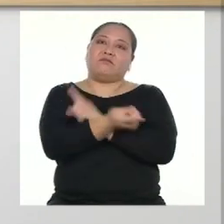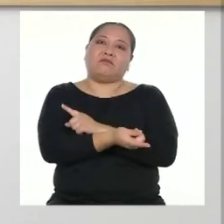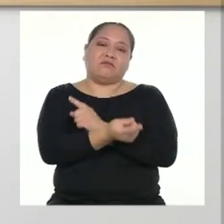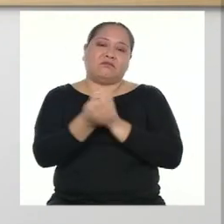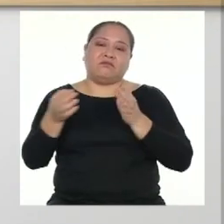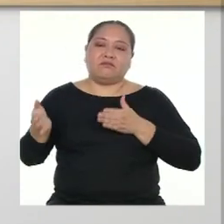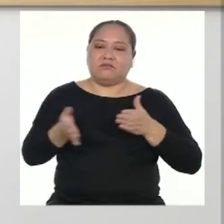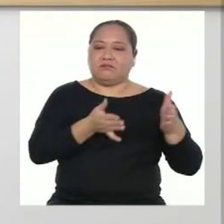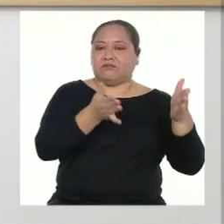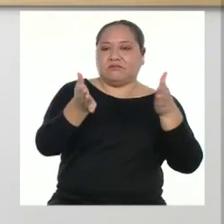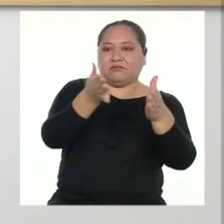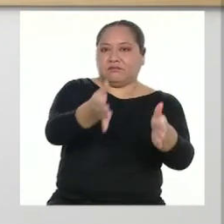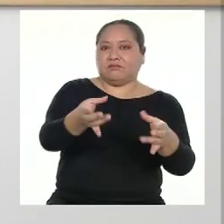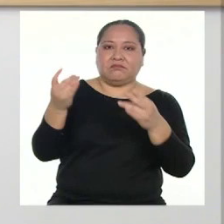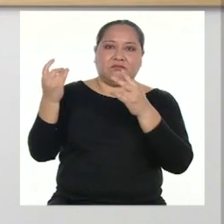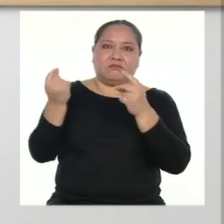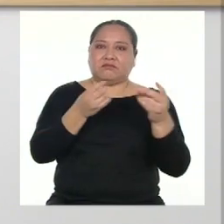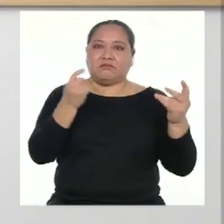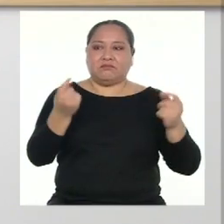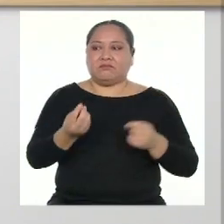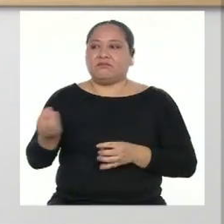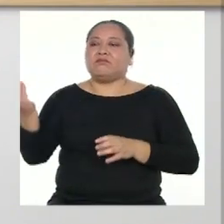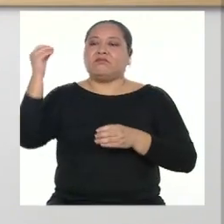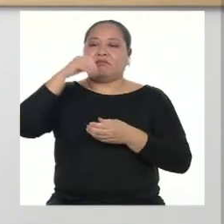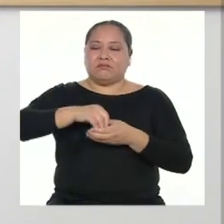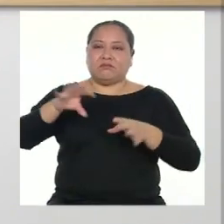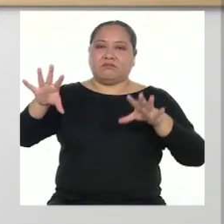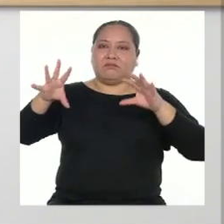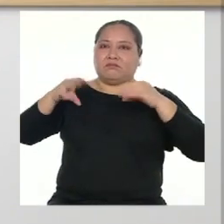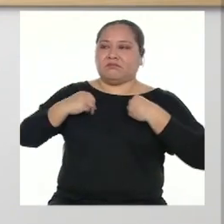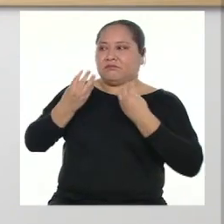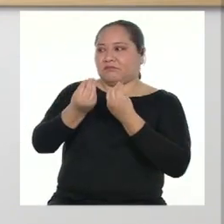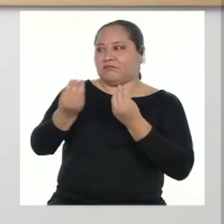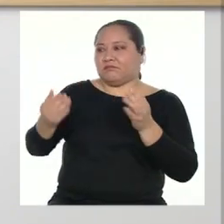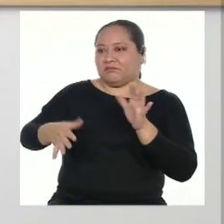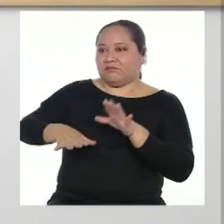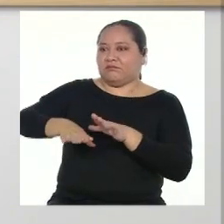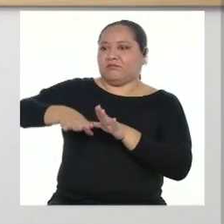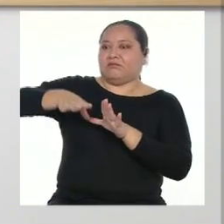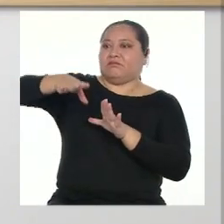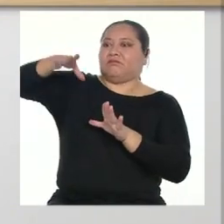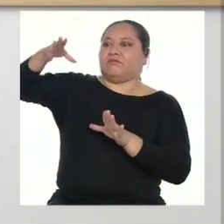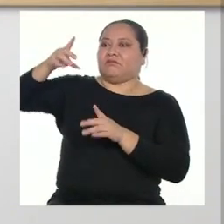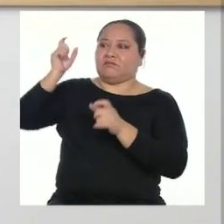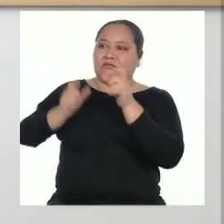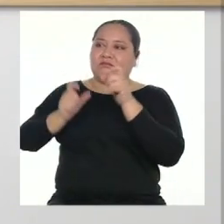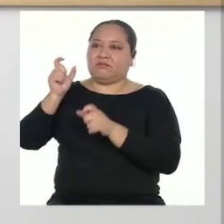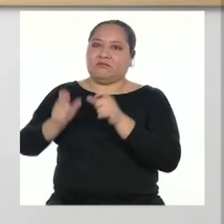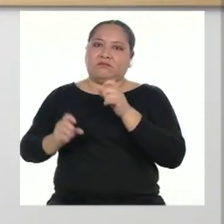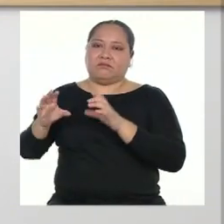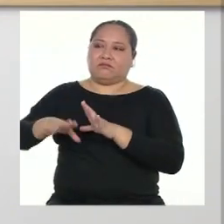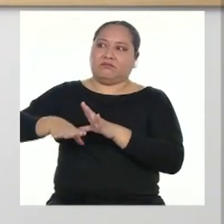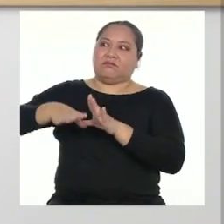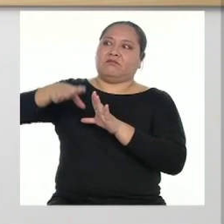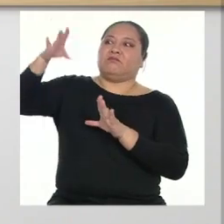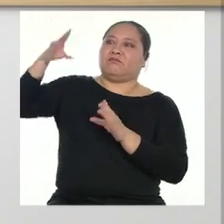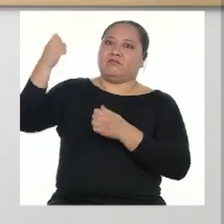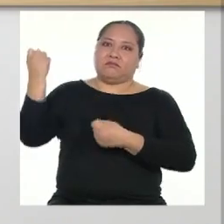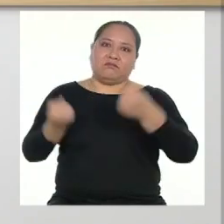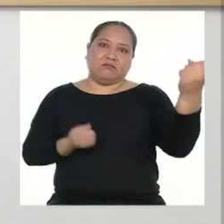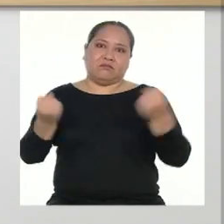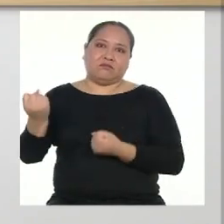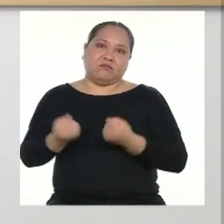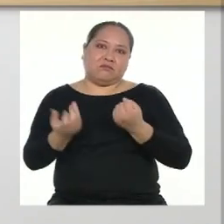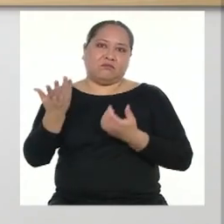lo suficientemente rápido como para poder soportar el aumento de la población que llevó a este